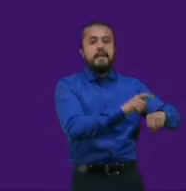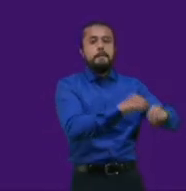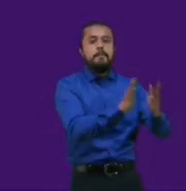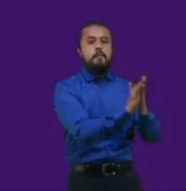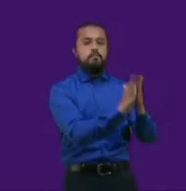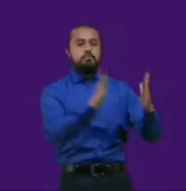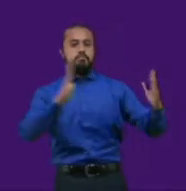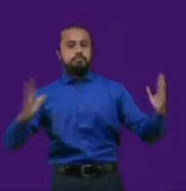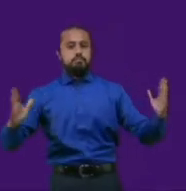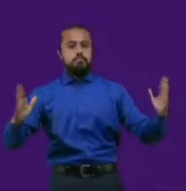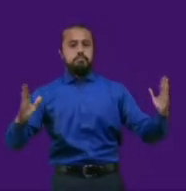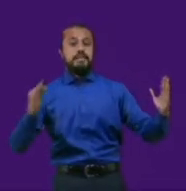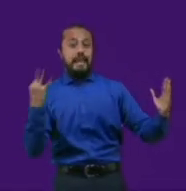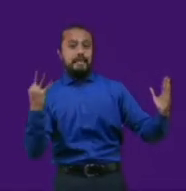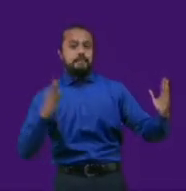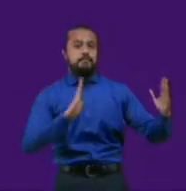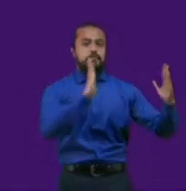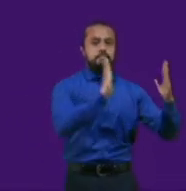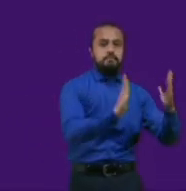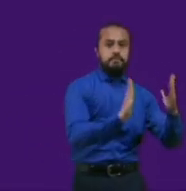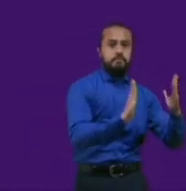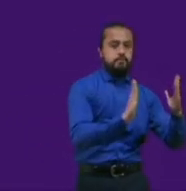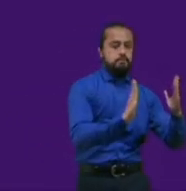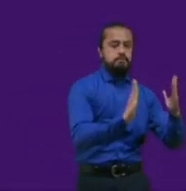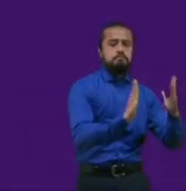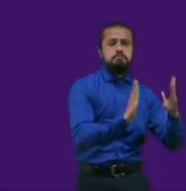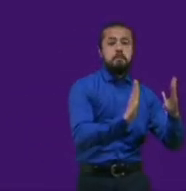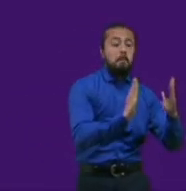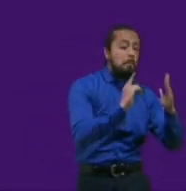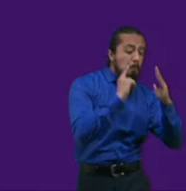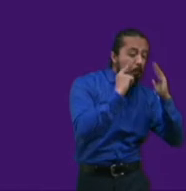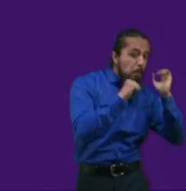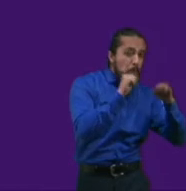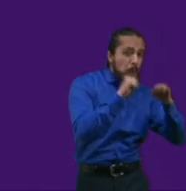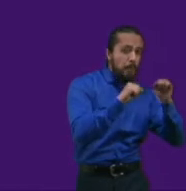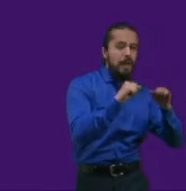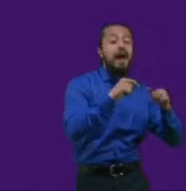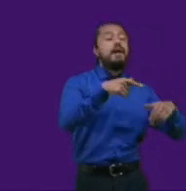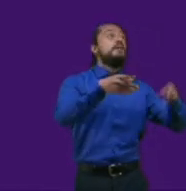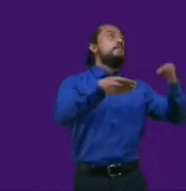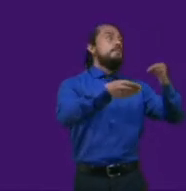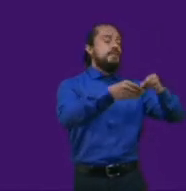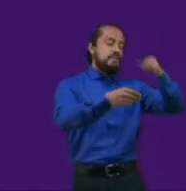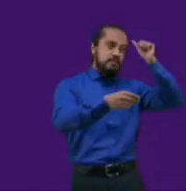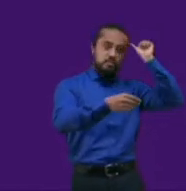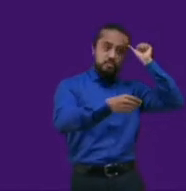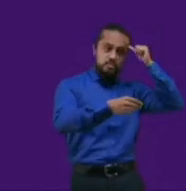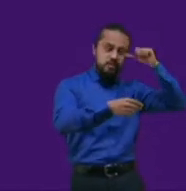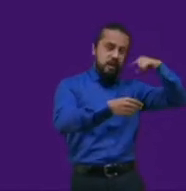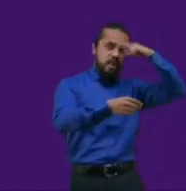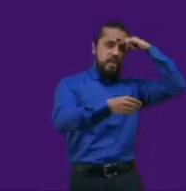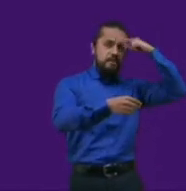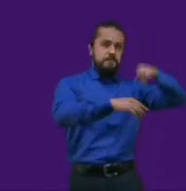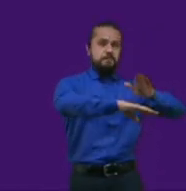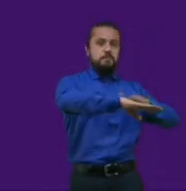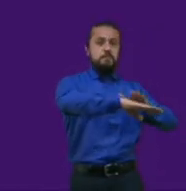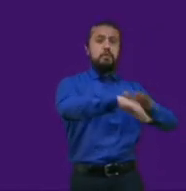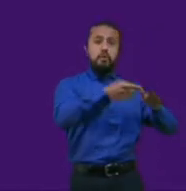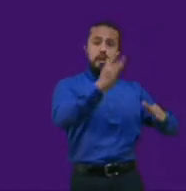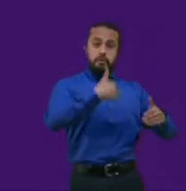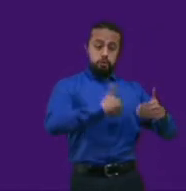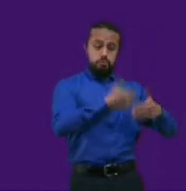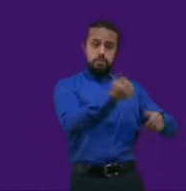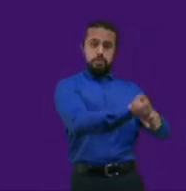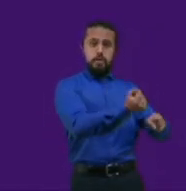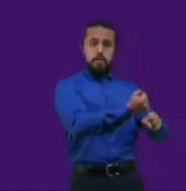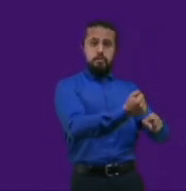toda esa primera etapa, pues fue todo lo que uno llama el producto mínimo viable. Ah, bueno, además a mí me pasó una cosa muy simpática, y es que yo empecé trabajando y yo no sabía que era un producto